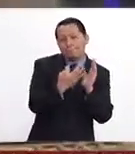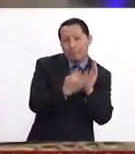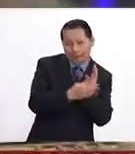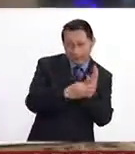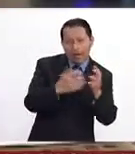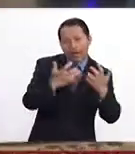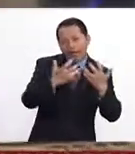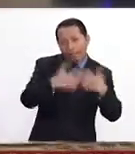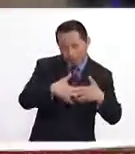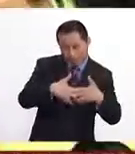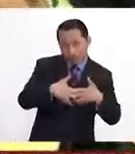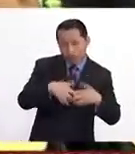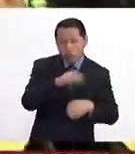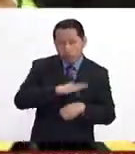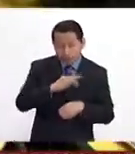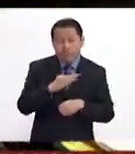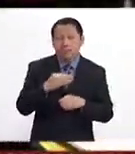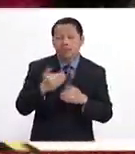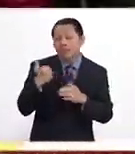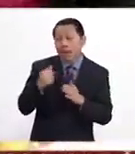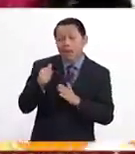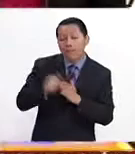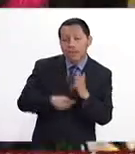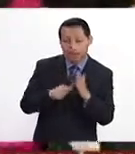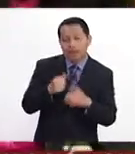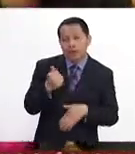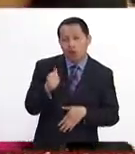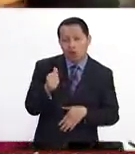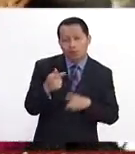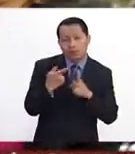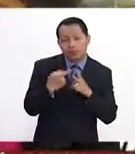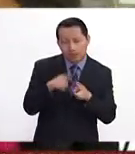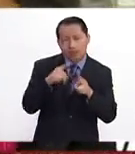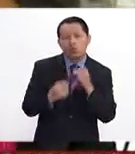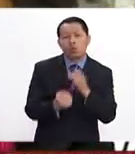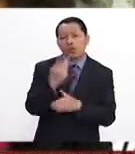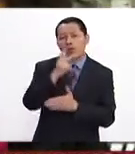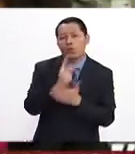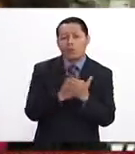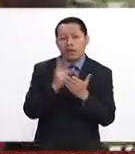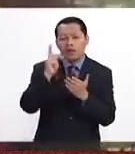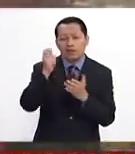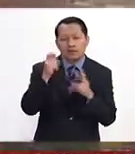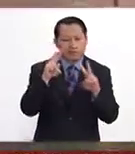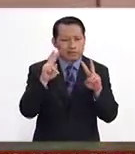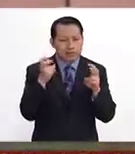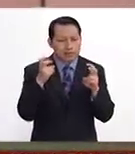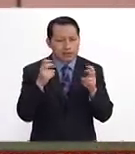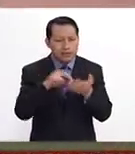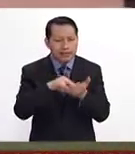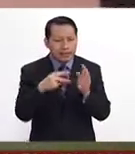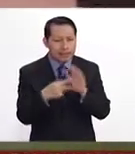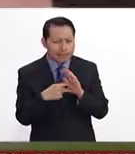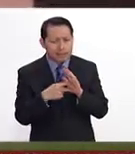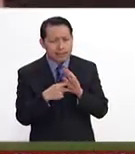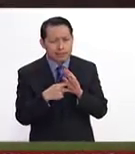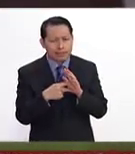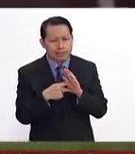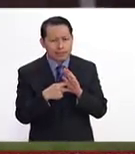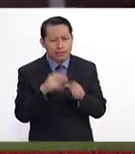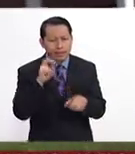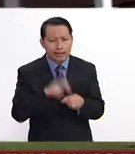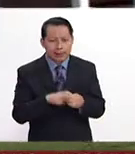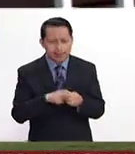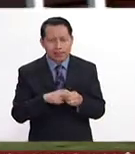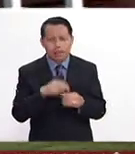en el mes de agosto iniciaremos ya con un nuevo programa que se llama ingeniería en